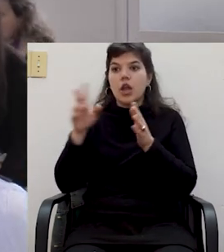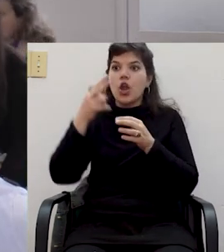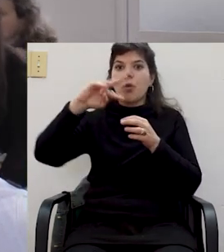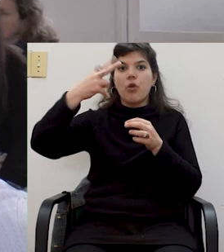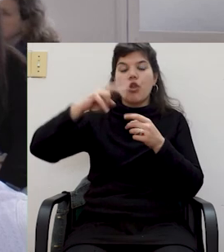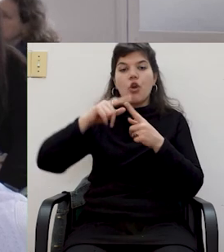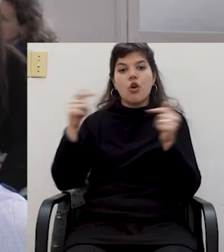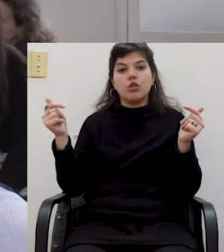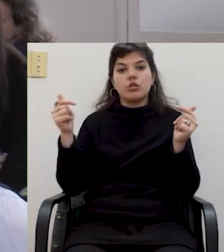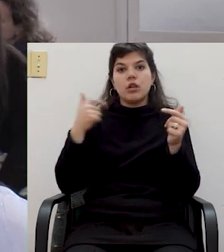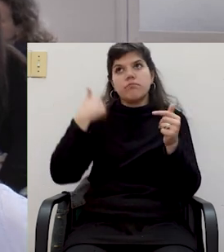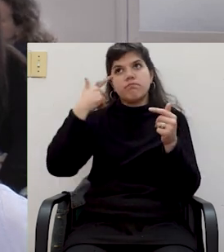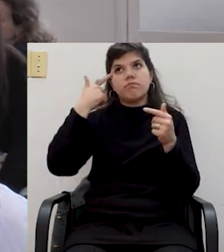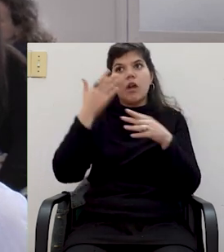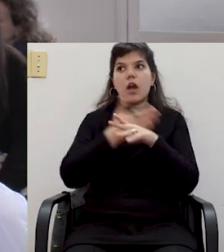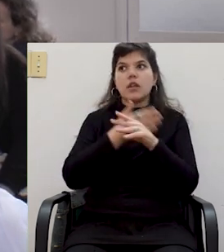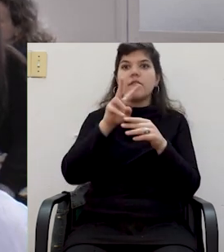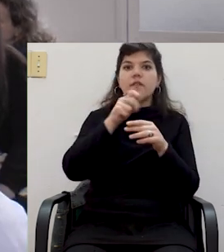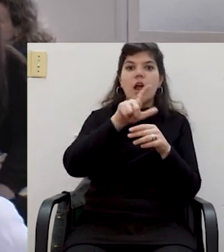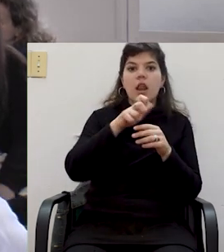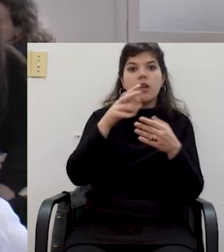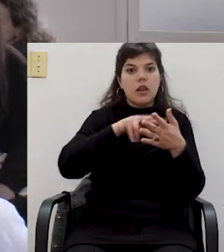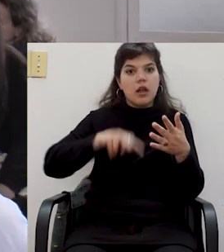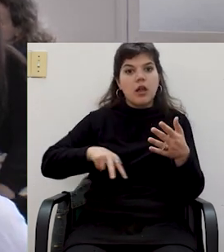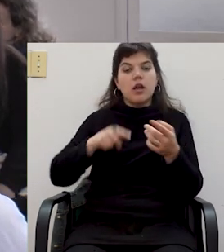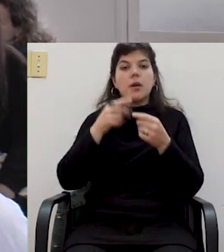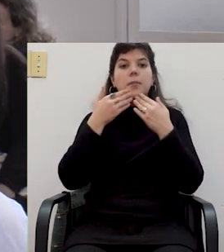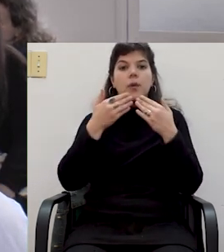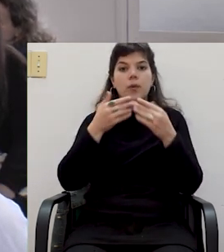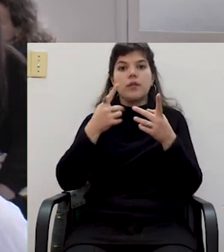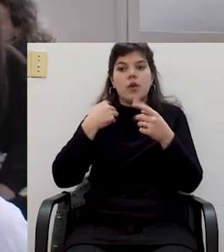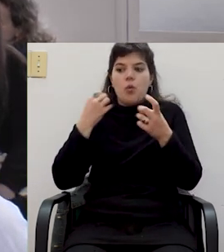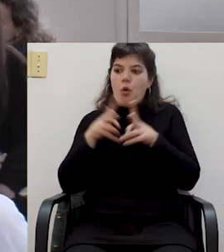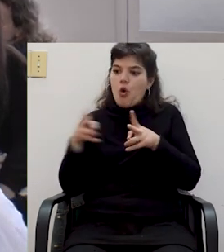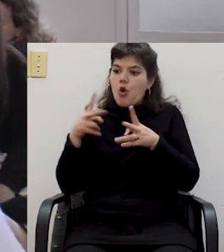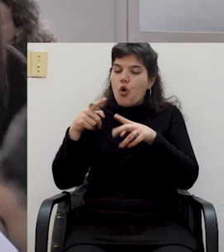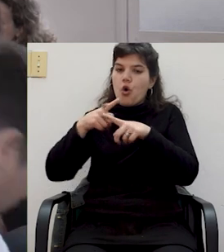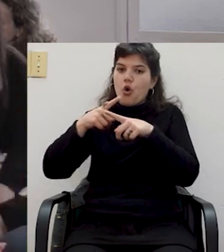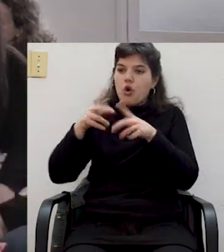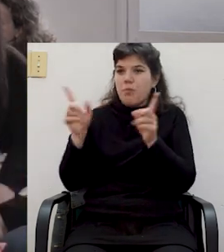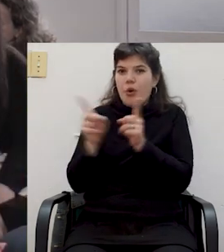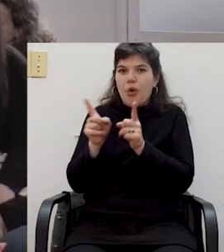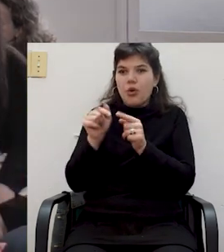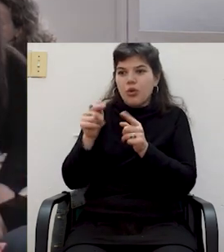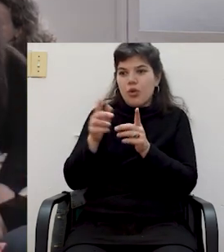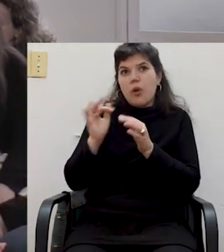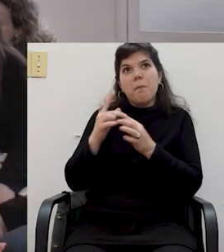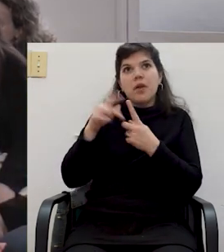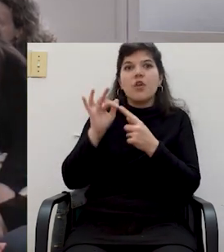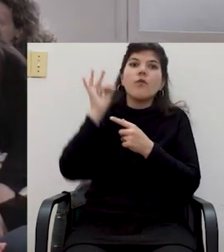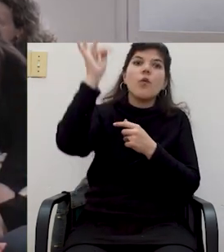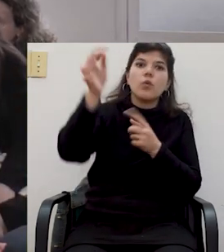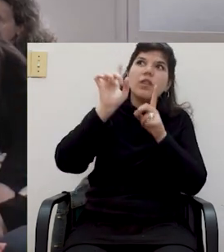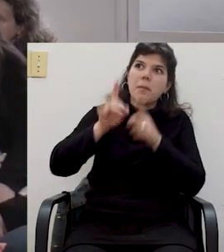niveles. Todas esas preguntas que traía Ali, ¿cómo hacemos para que en el corto plazo esto funcione y en el mediano plazo o en el largo